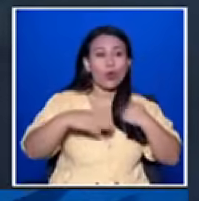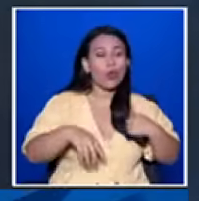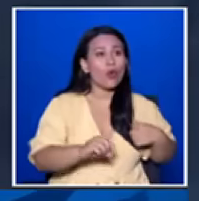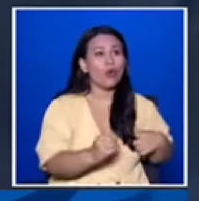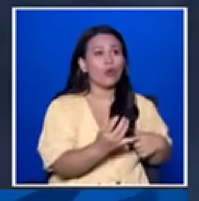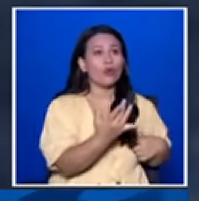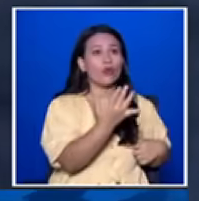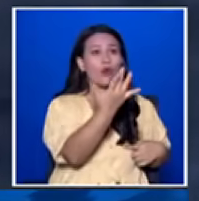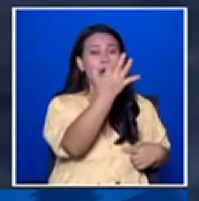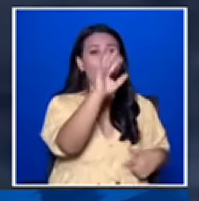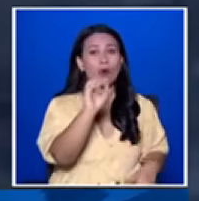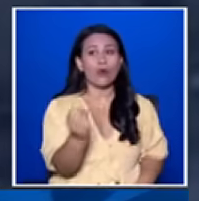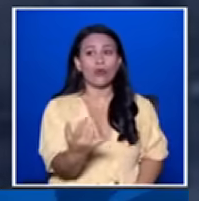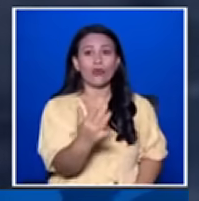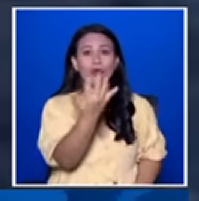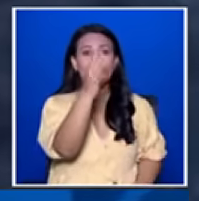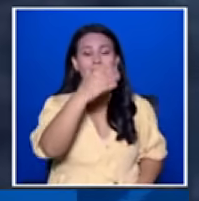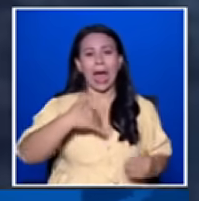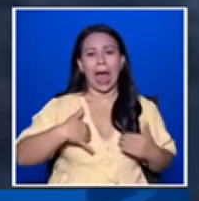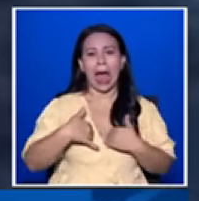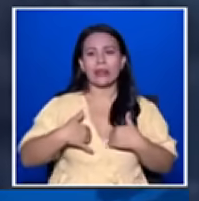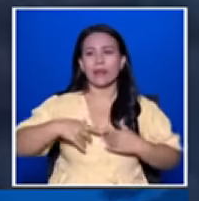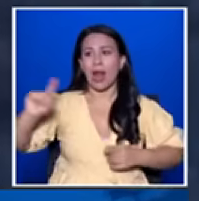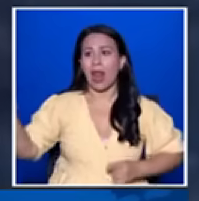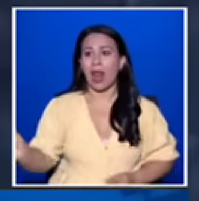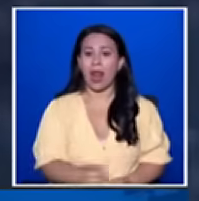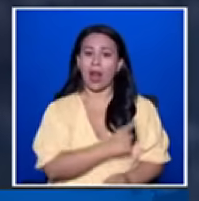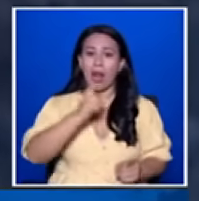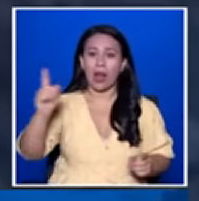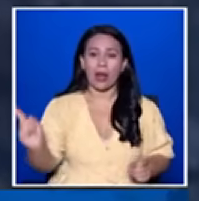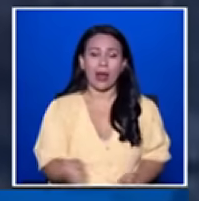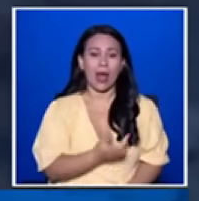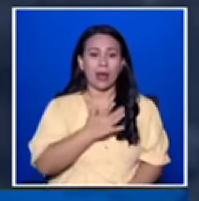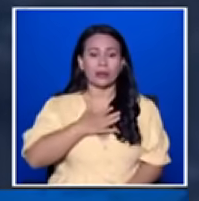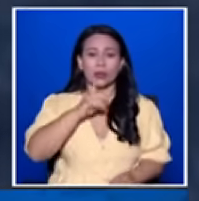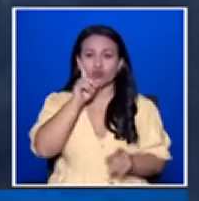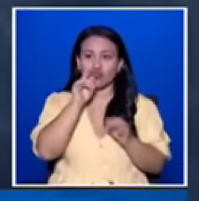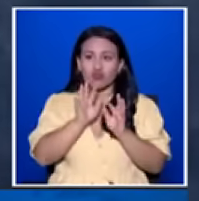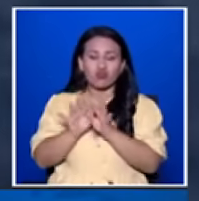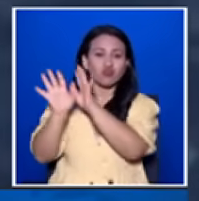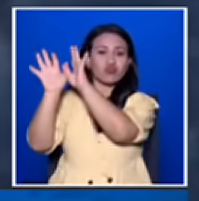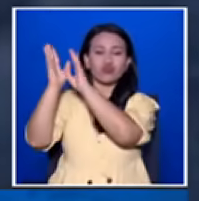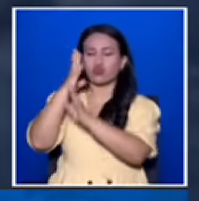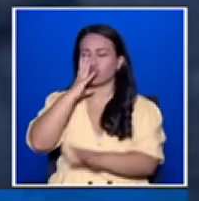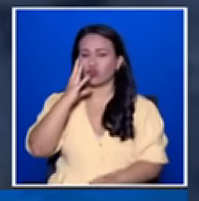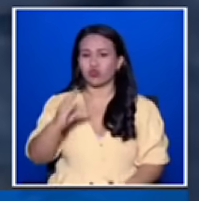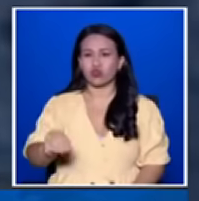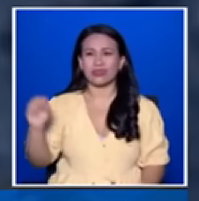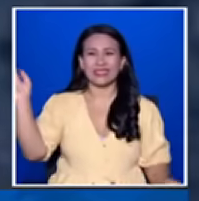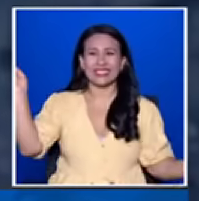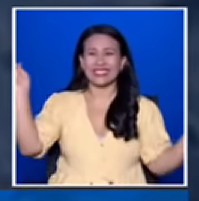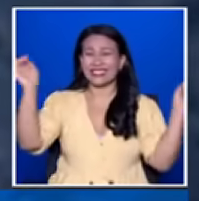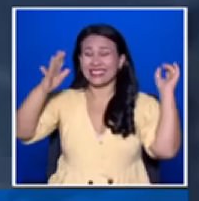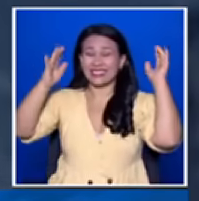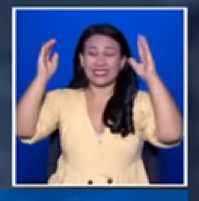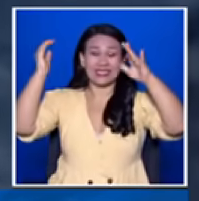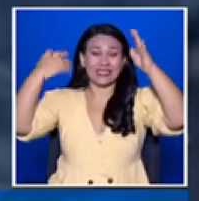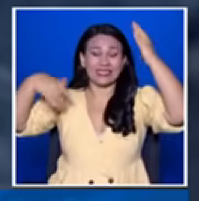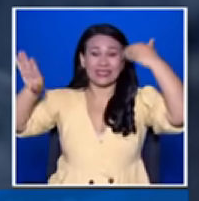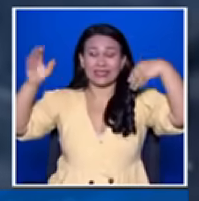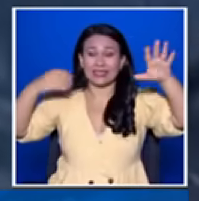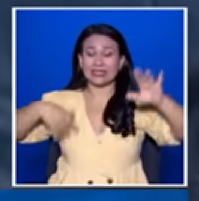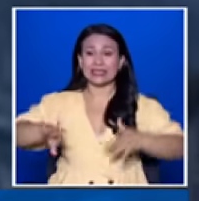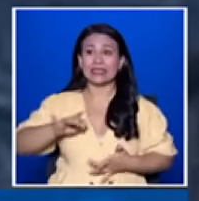fuego. Sí, también los animales también estaban muy asustados, animales salvajes, sobre todo aves. Se